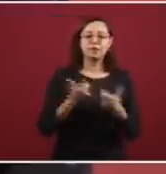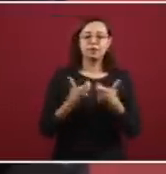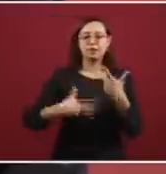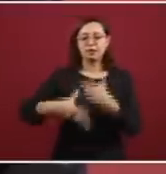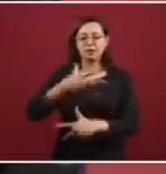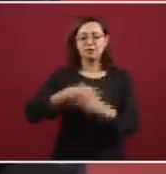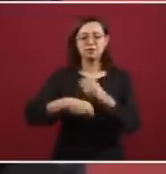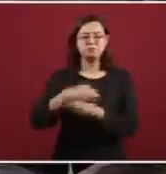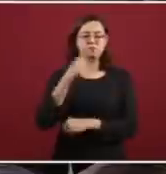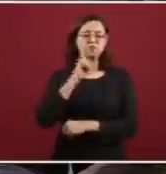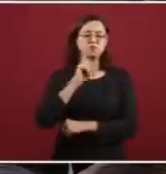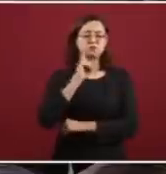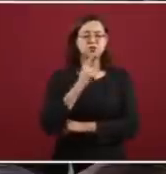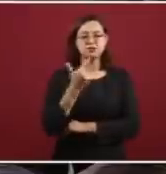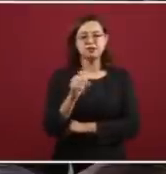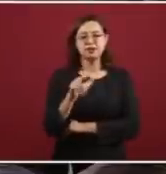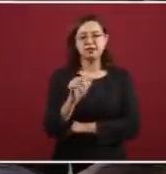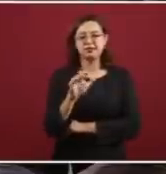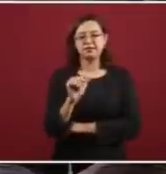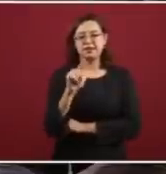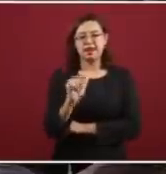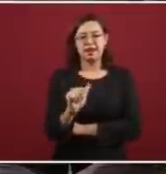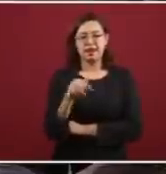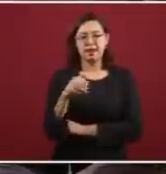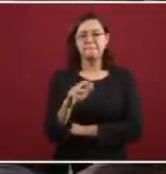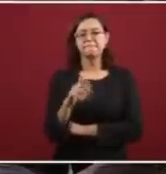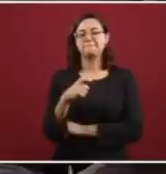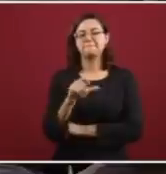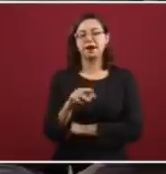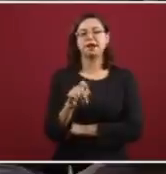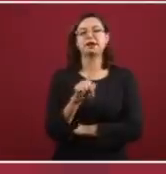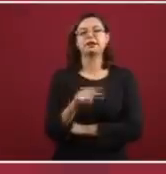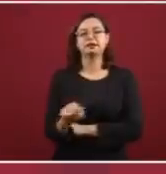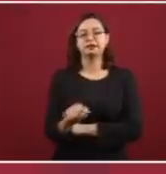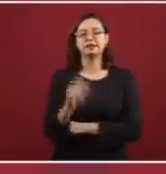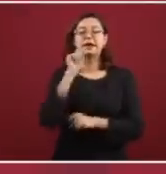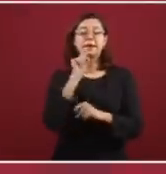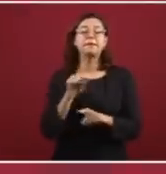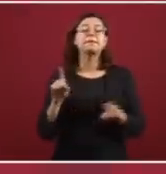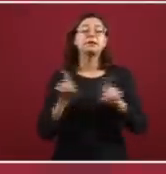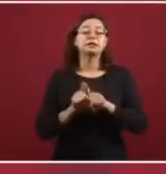Graciela Márquez, y viene el